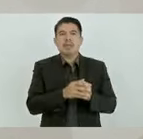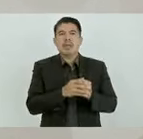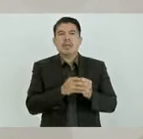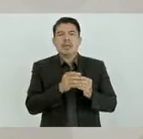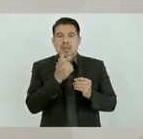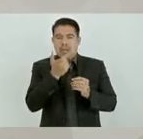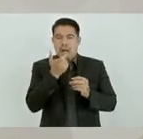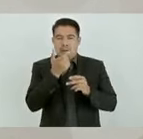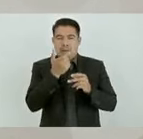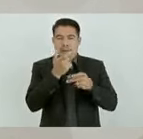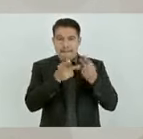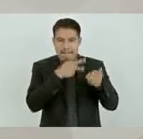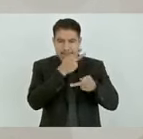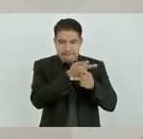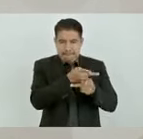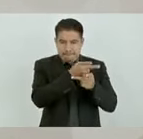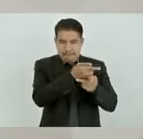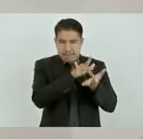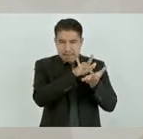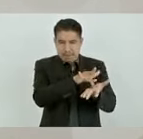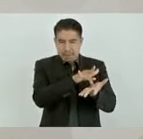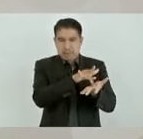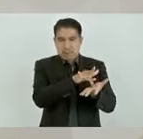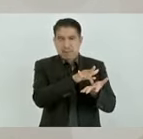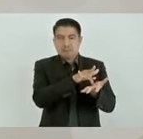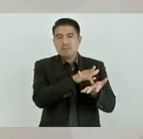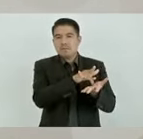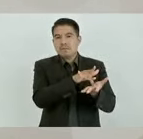créditos a